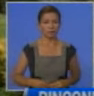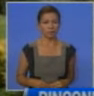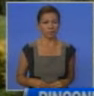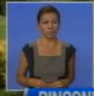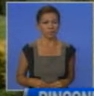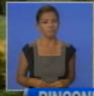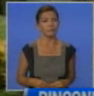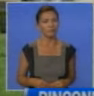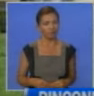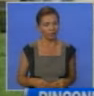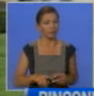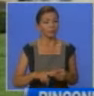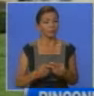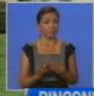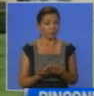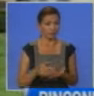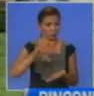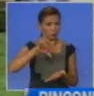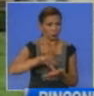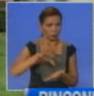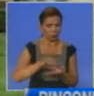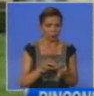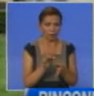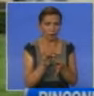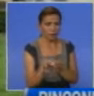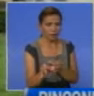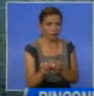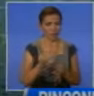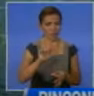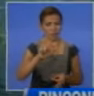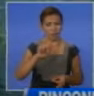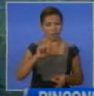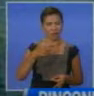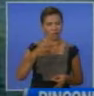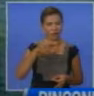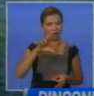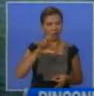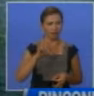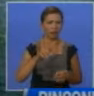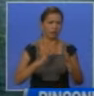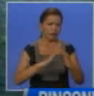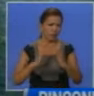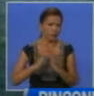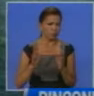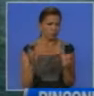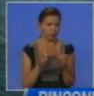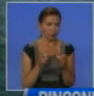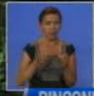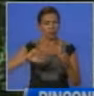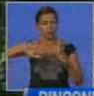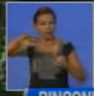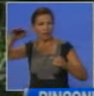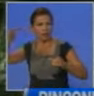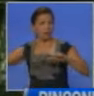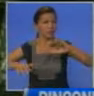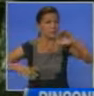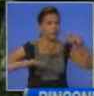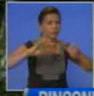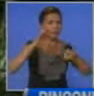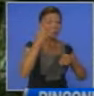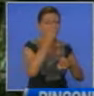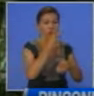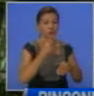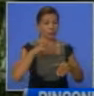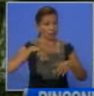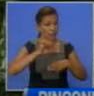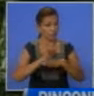Nuestro recorrido inicia en la capital del Cantón Espejo, El Ángel, pequeño poblado rodeado por hermosos parajes reconocidos a